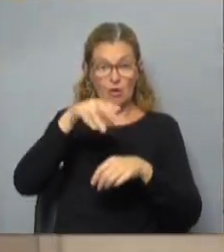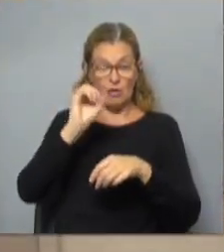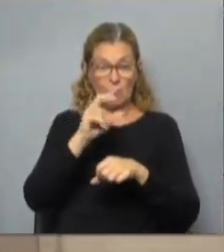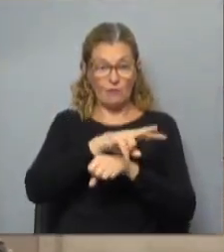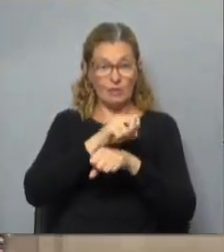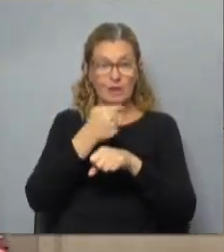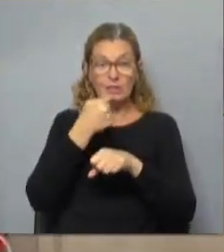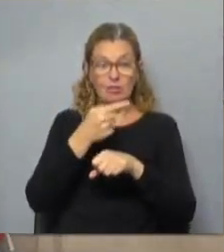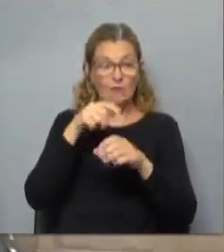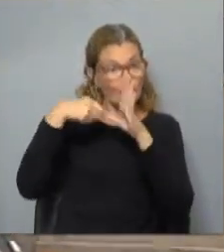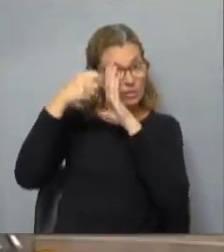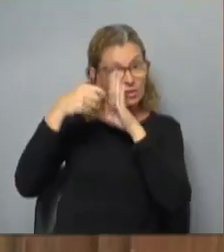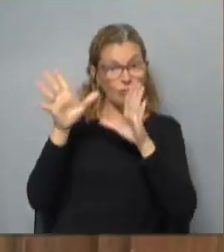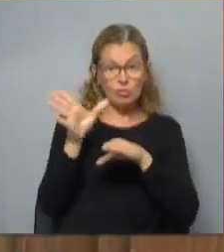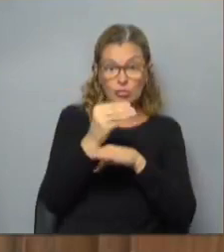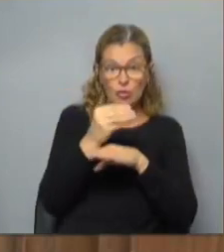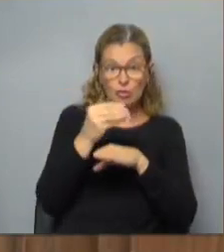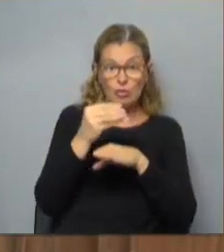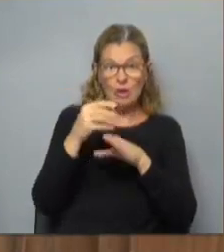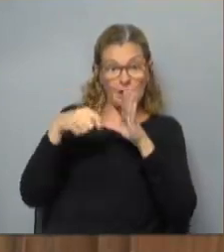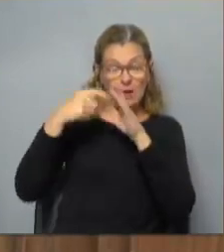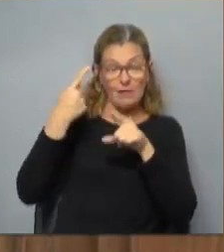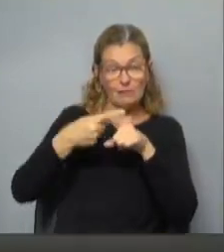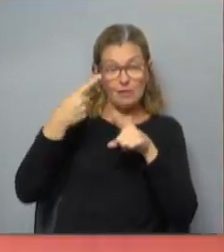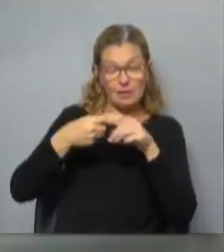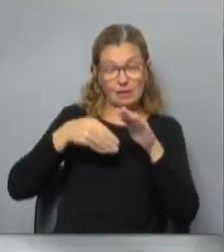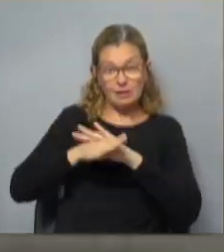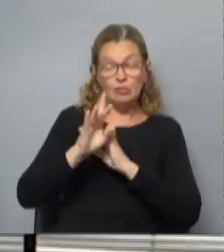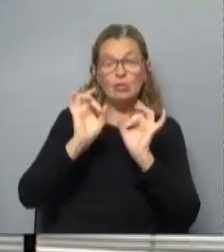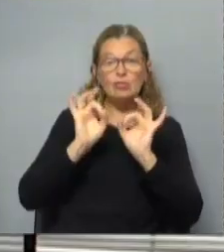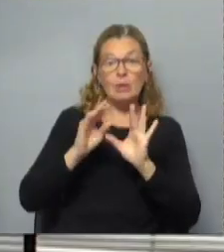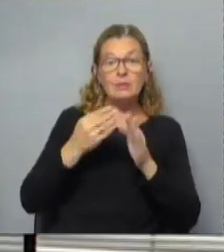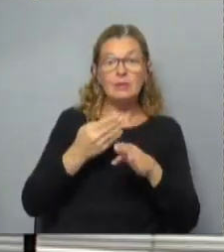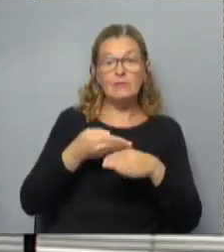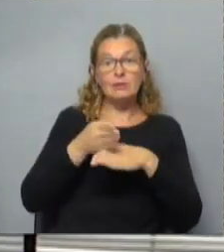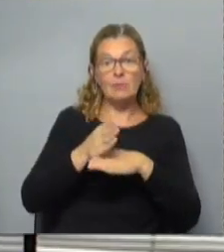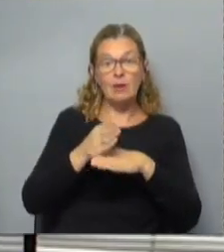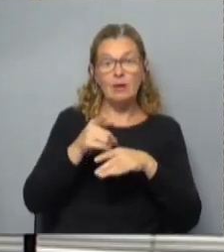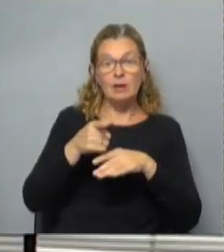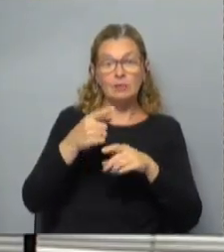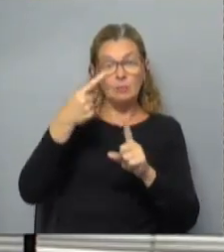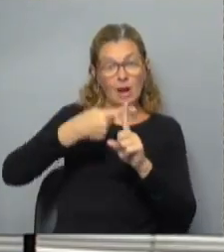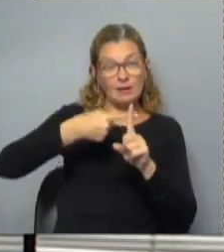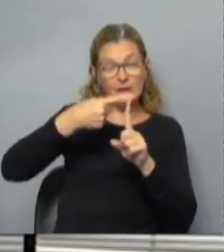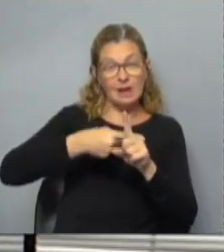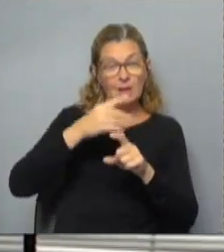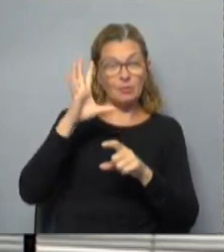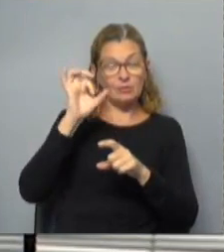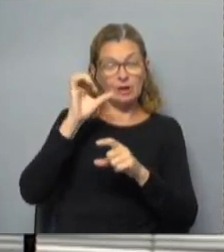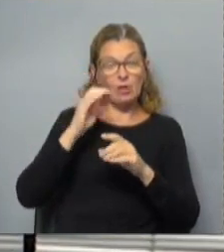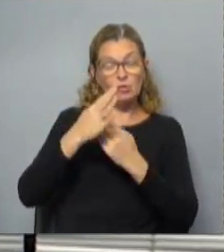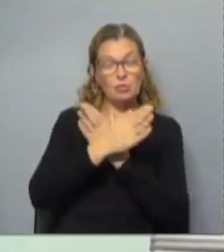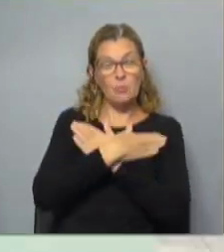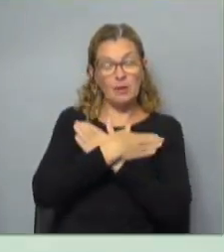solicitó todos los vídeos de la fiesta nacionalista el ingreso fue únicamente por invitación y la chacra habitualmente es alquilada por un senador suplente del